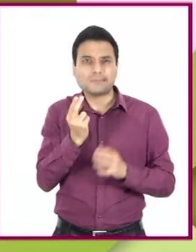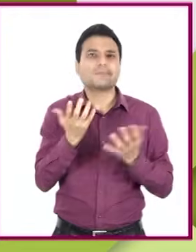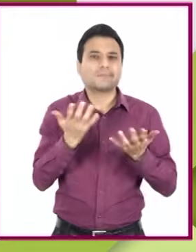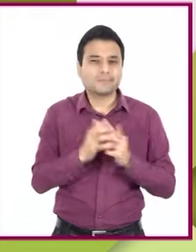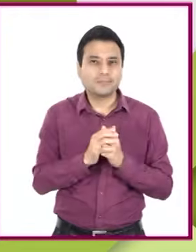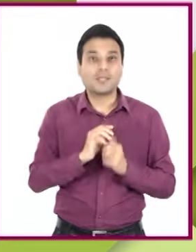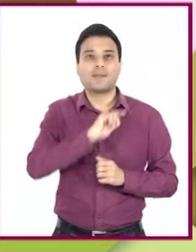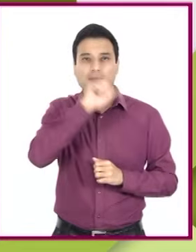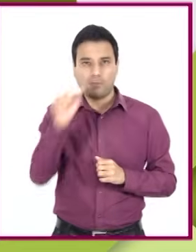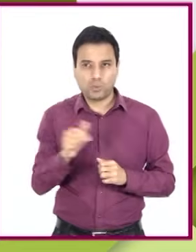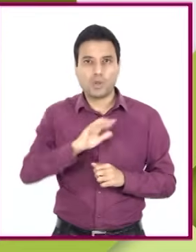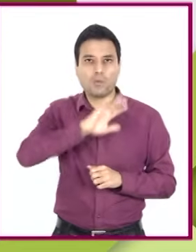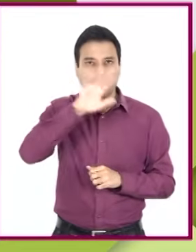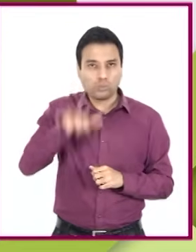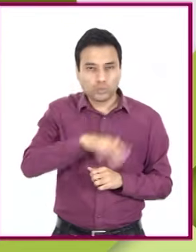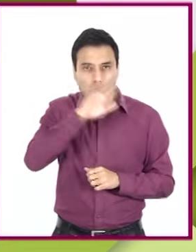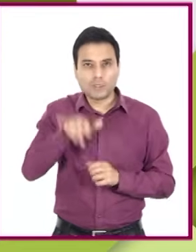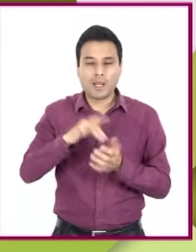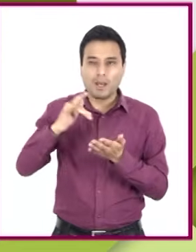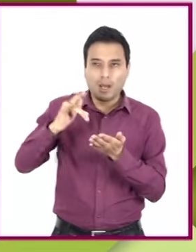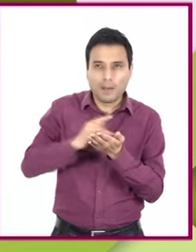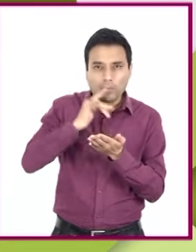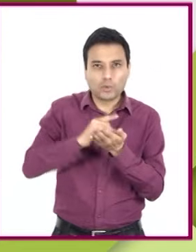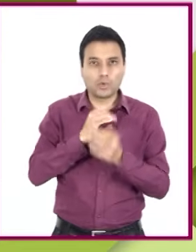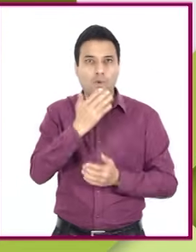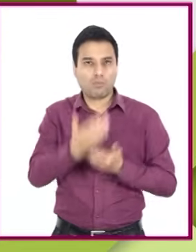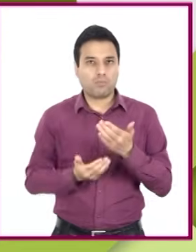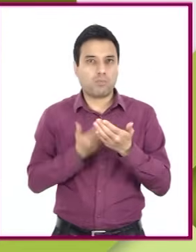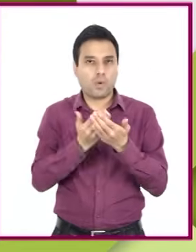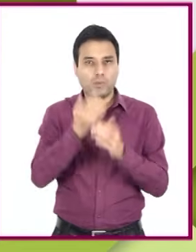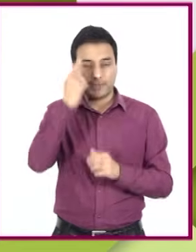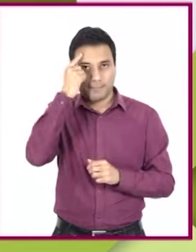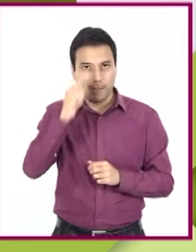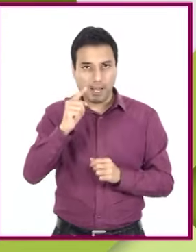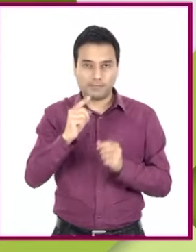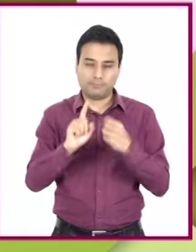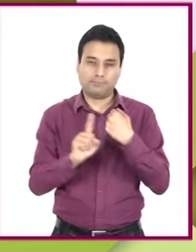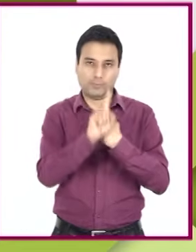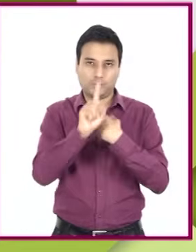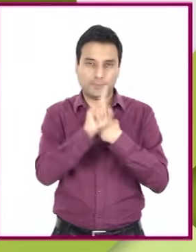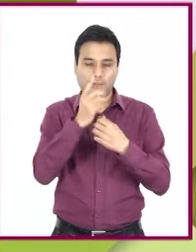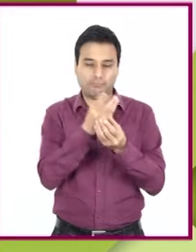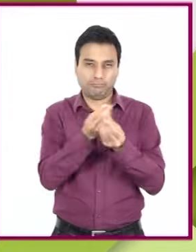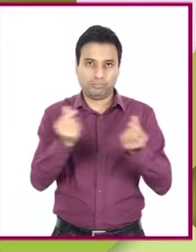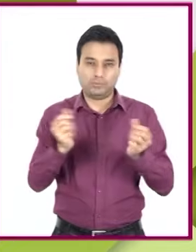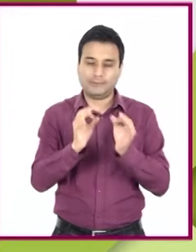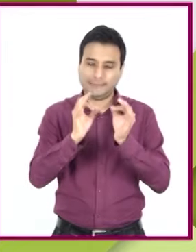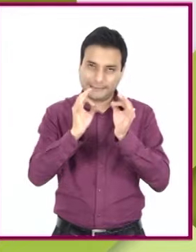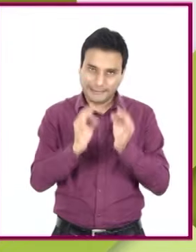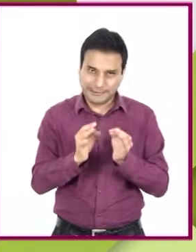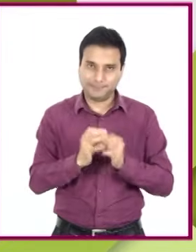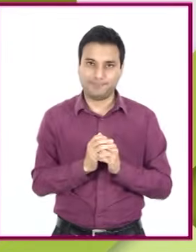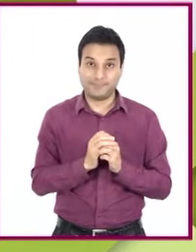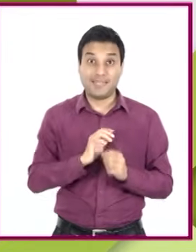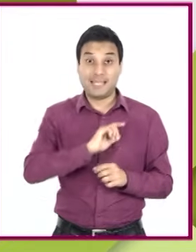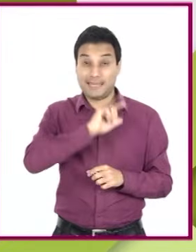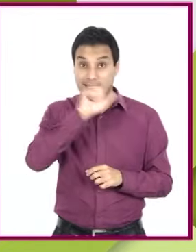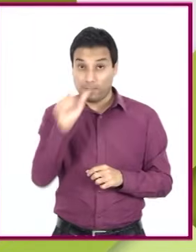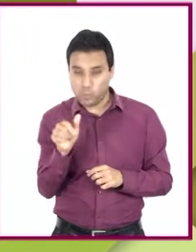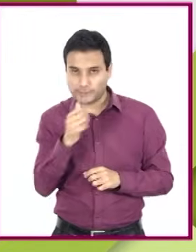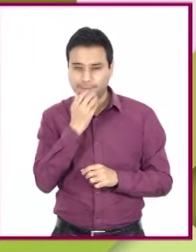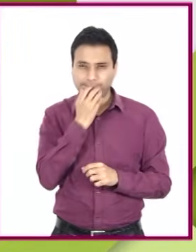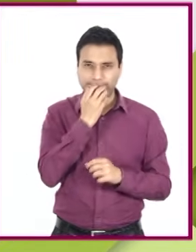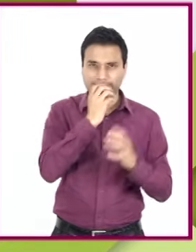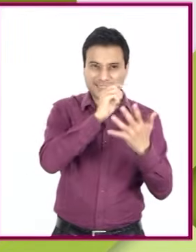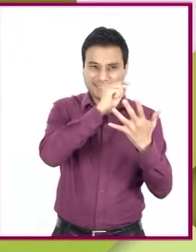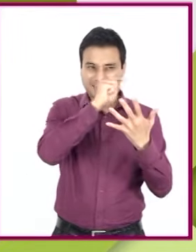apoyo y efectuar nuestra propuesta para analizar los resultados obtenidos y modificar los aspectos que no